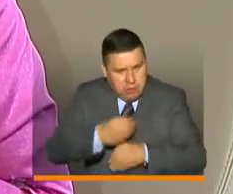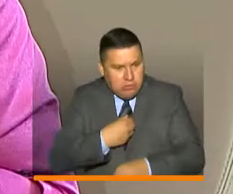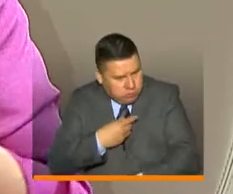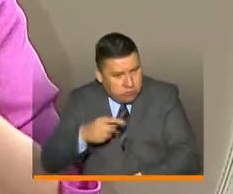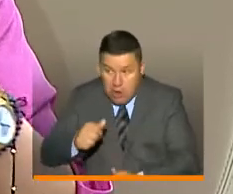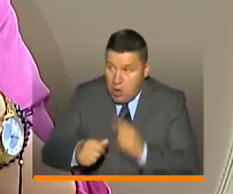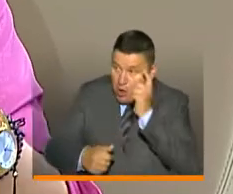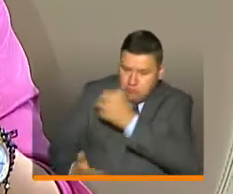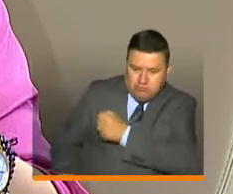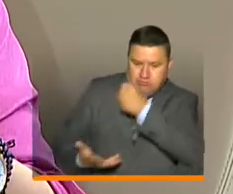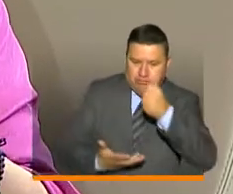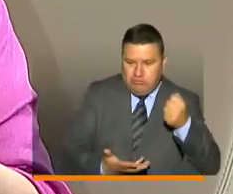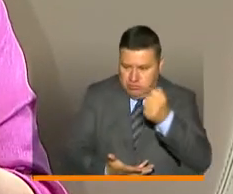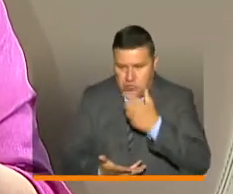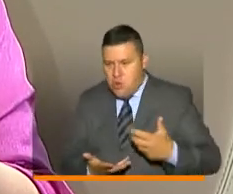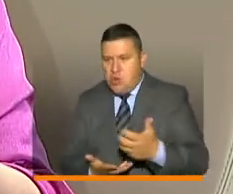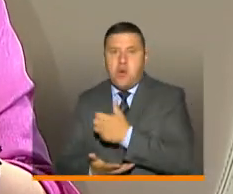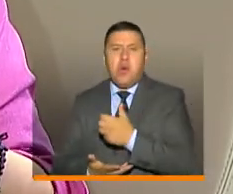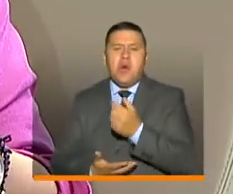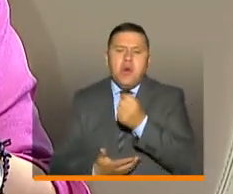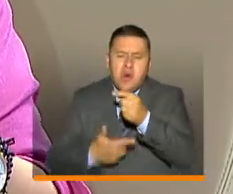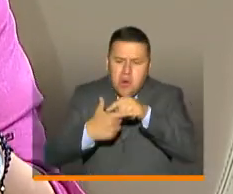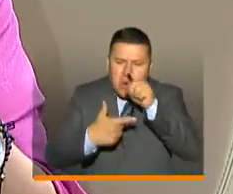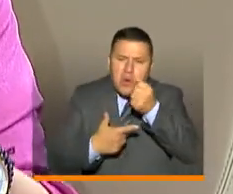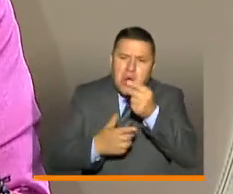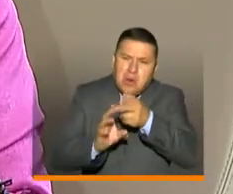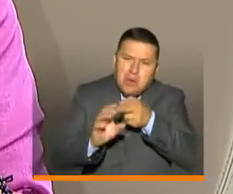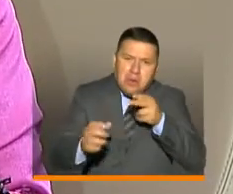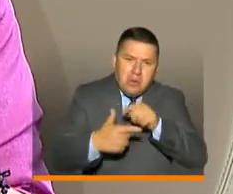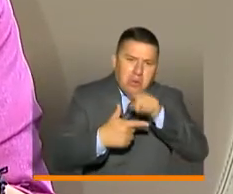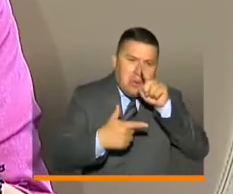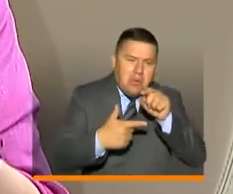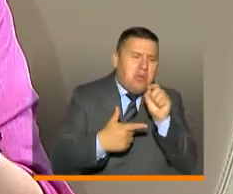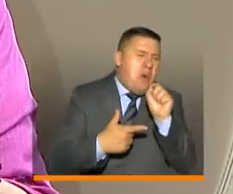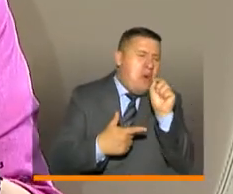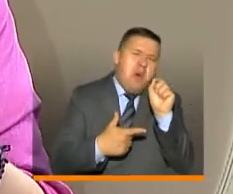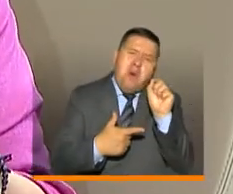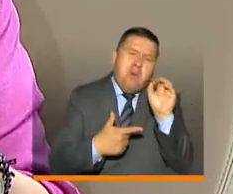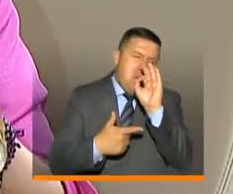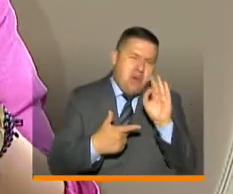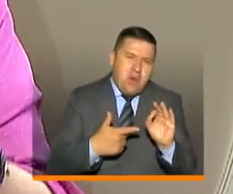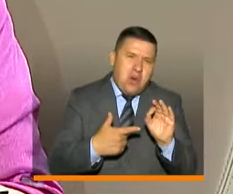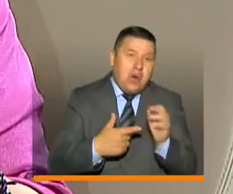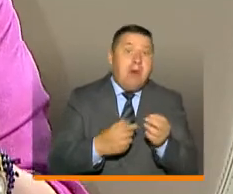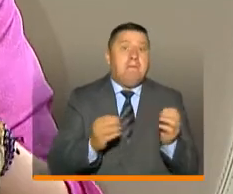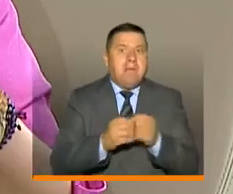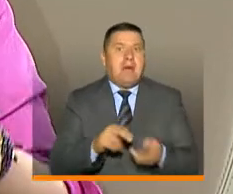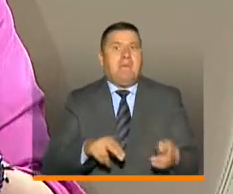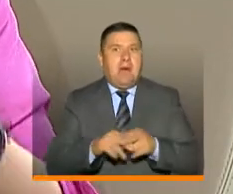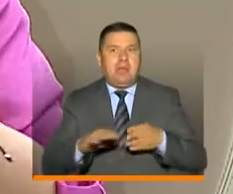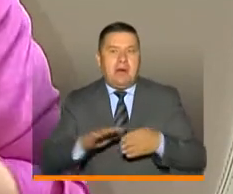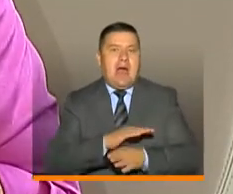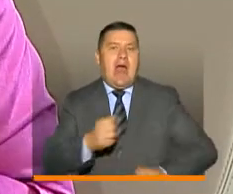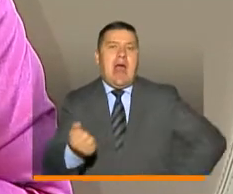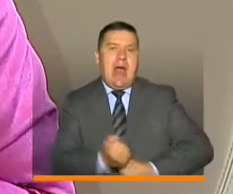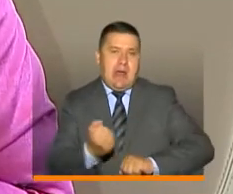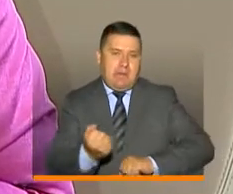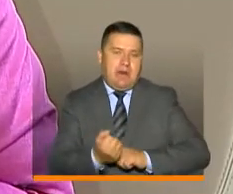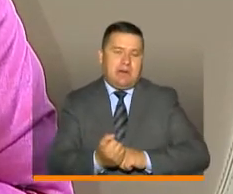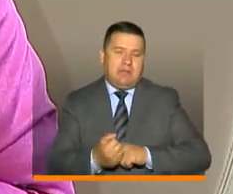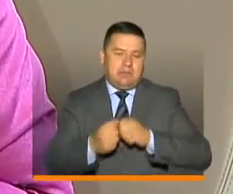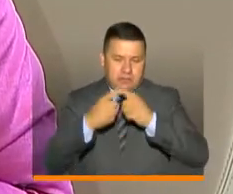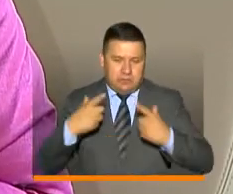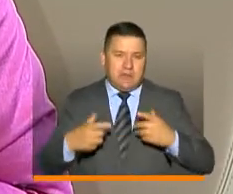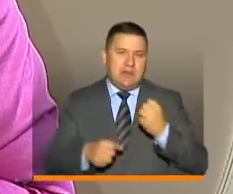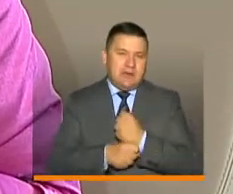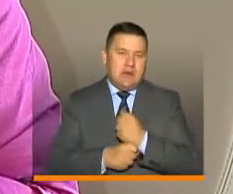proceso, no solamente demostraron una deserción menor o que no se presentó deserción o incluso un incremento en el apoyo que dieron las públicas a